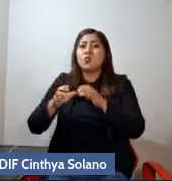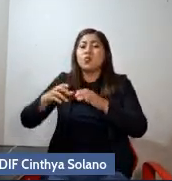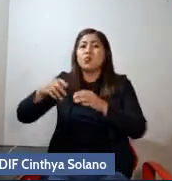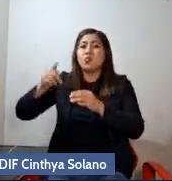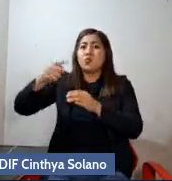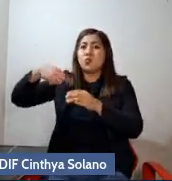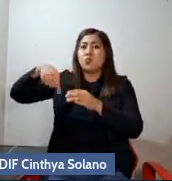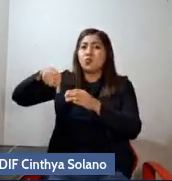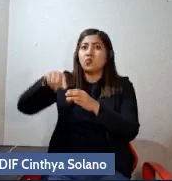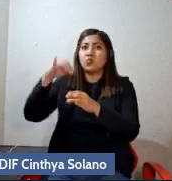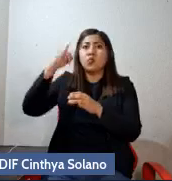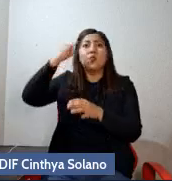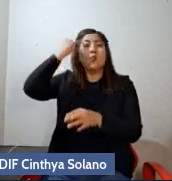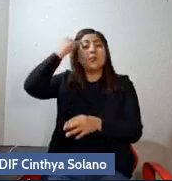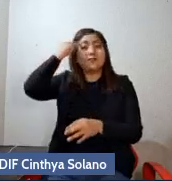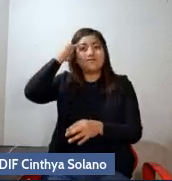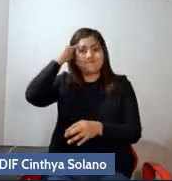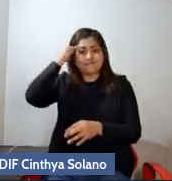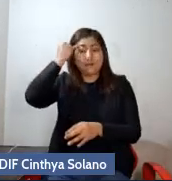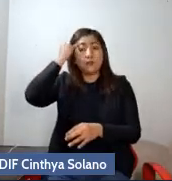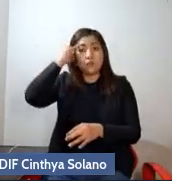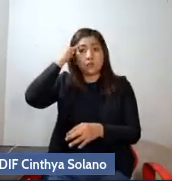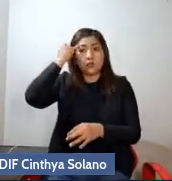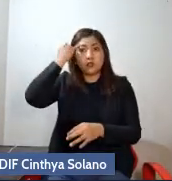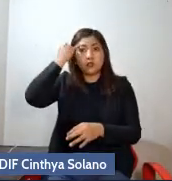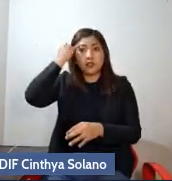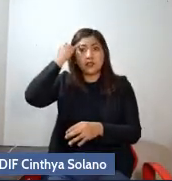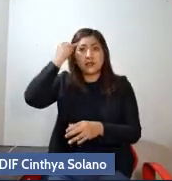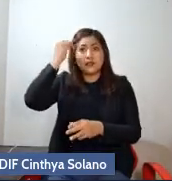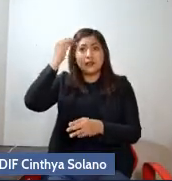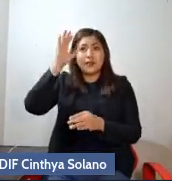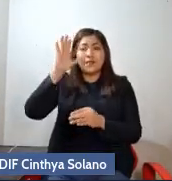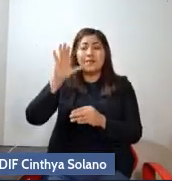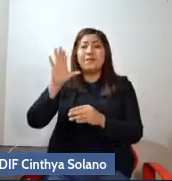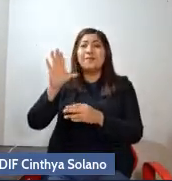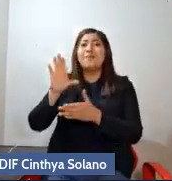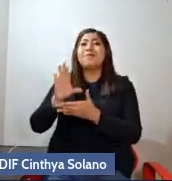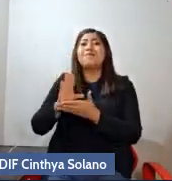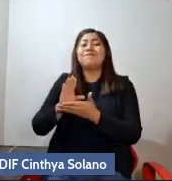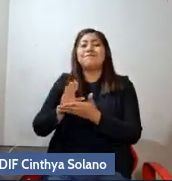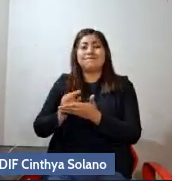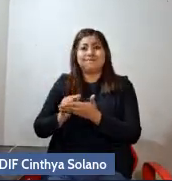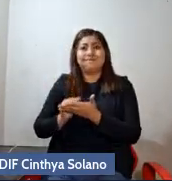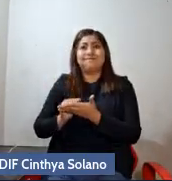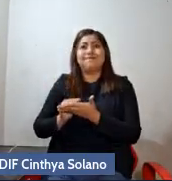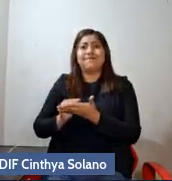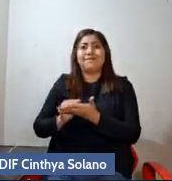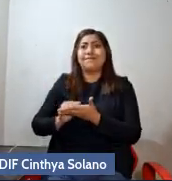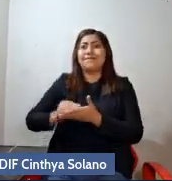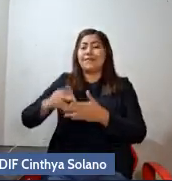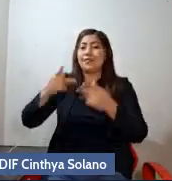historia electoral es quien más padece este tipo de delito. Situación por la cual,